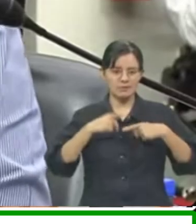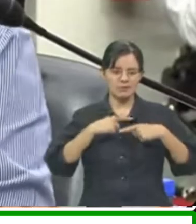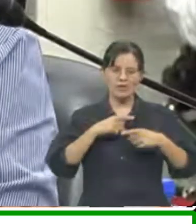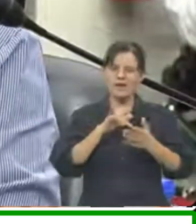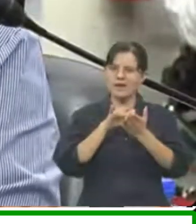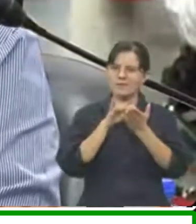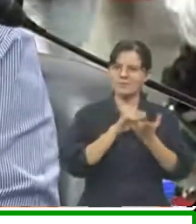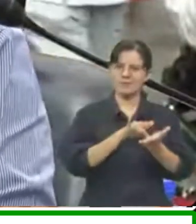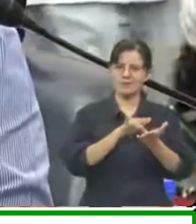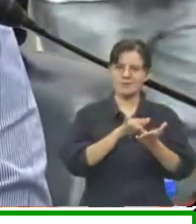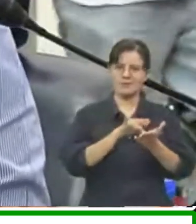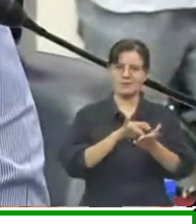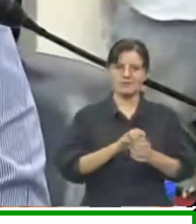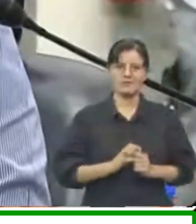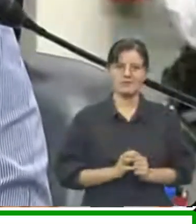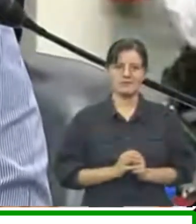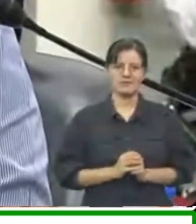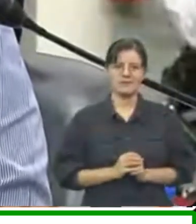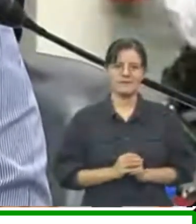No es una ocurrencia